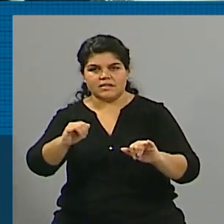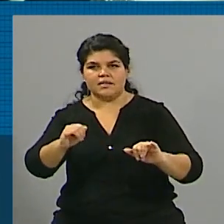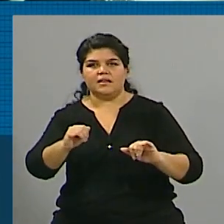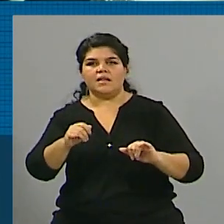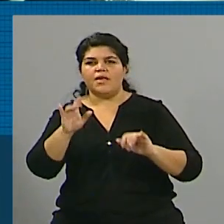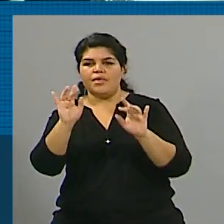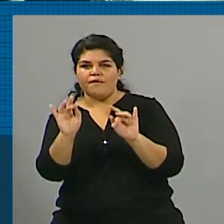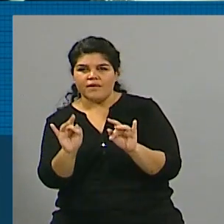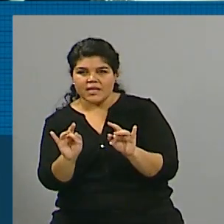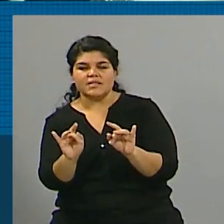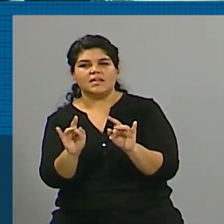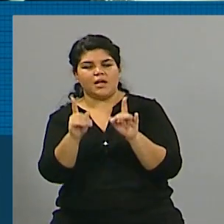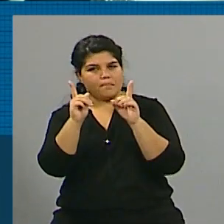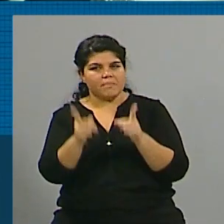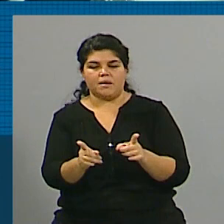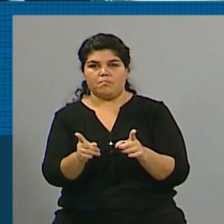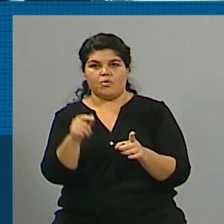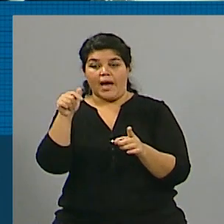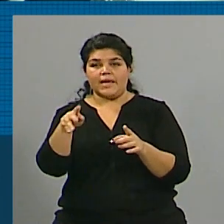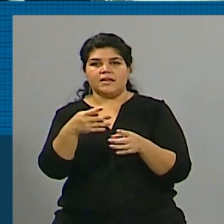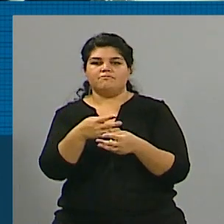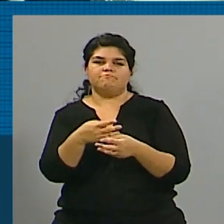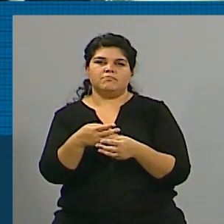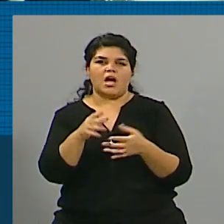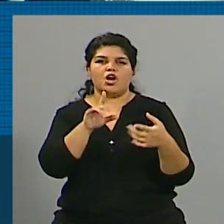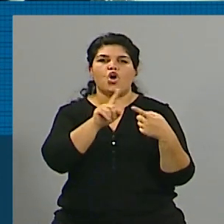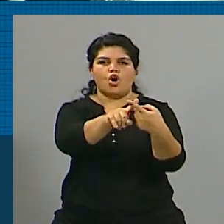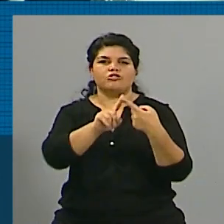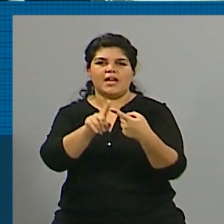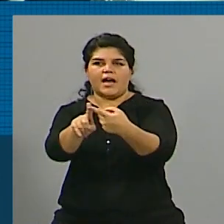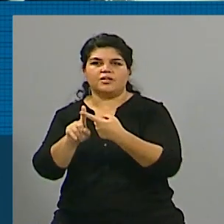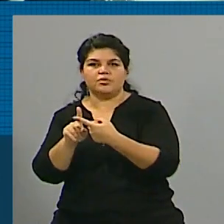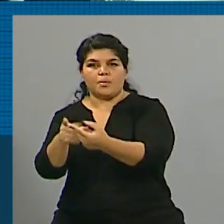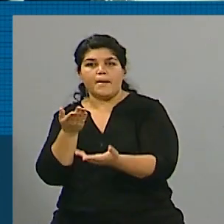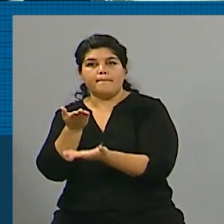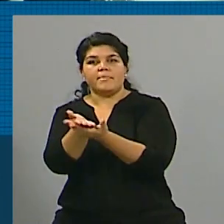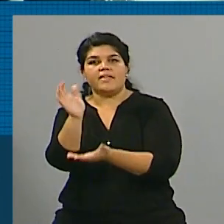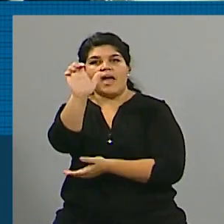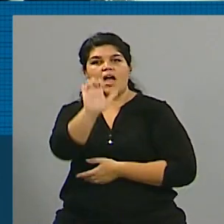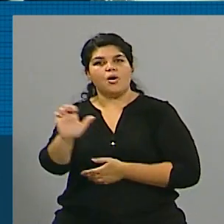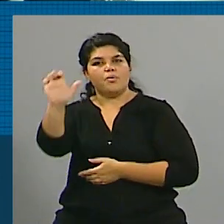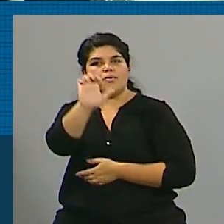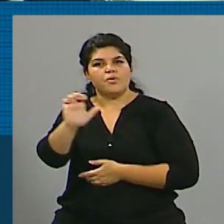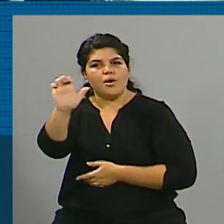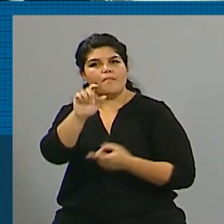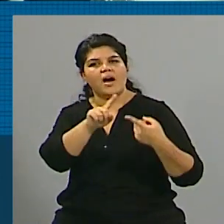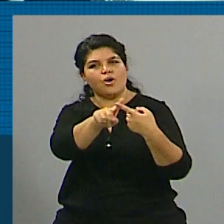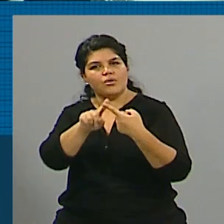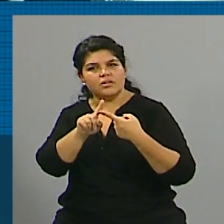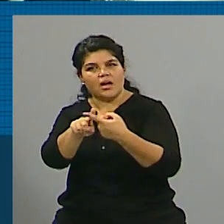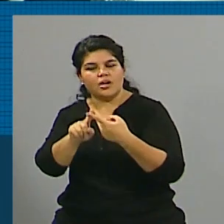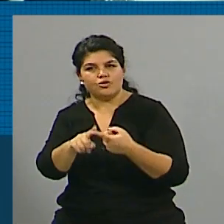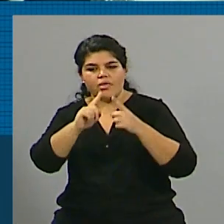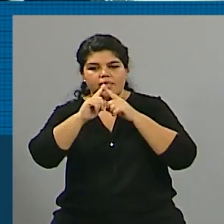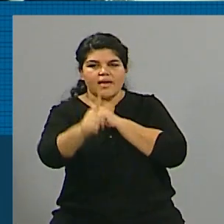televisión y de las redes incluso, donde pedía que Europa tomara alguna posición y actuara directamente o se